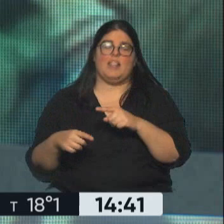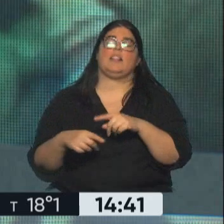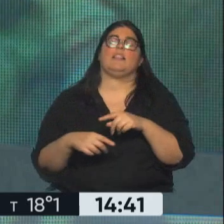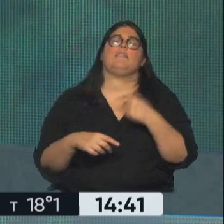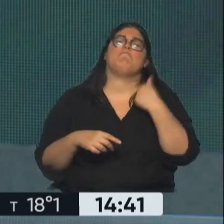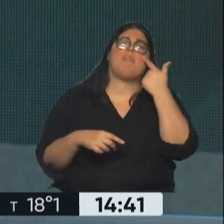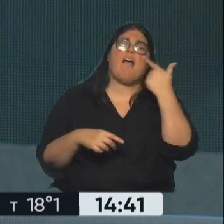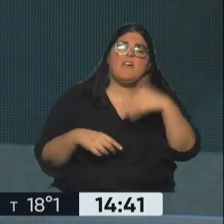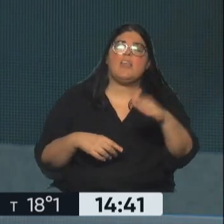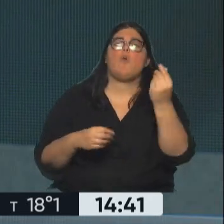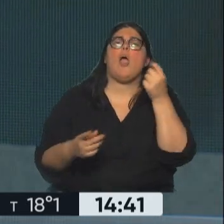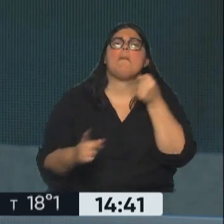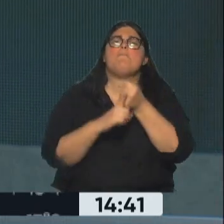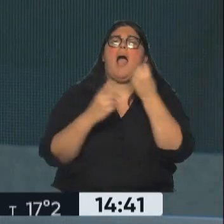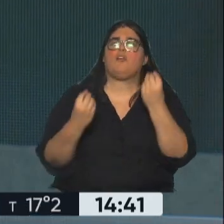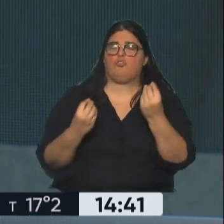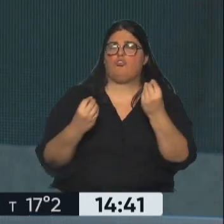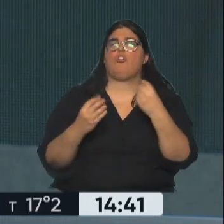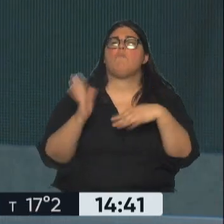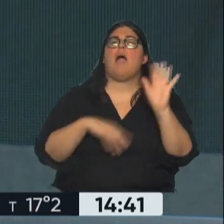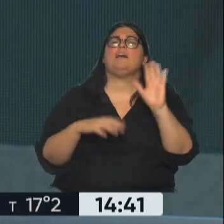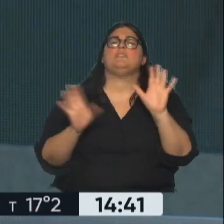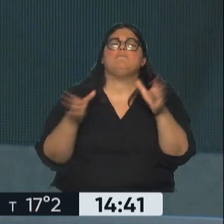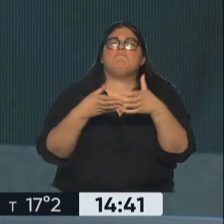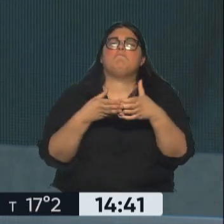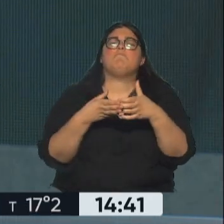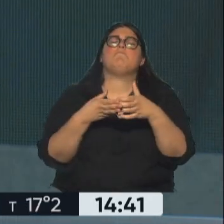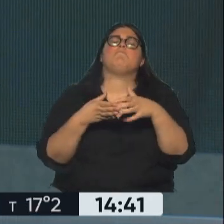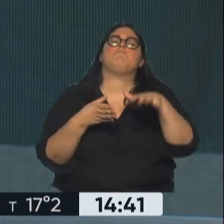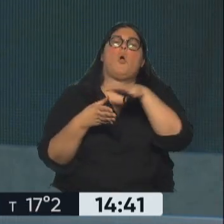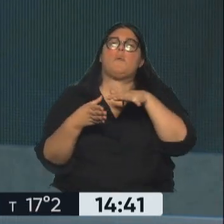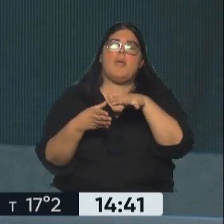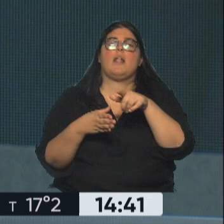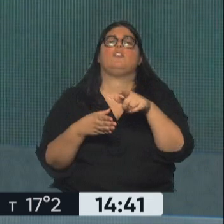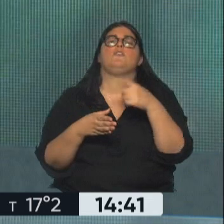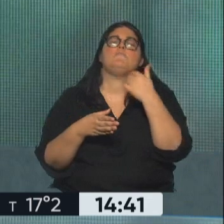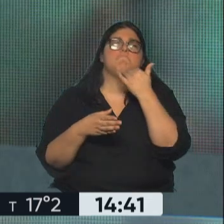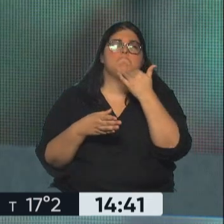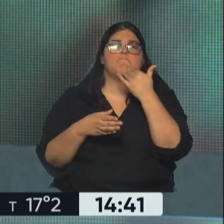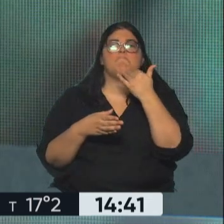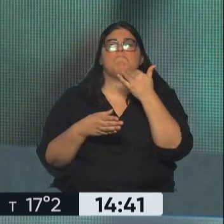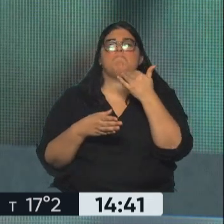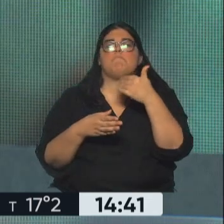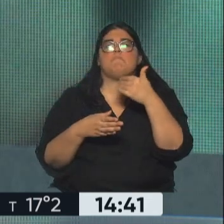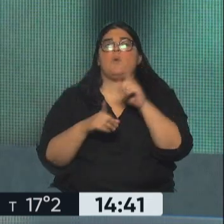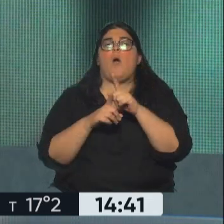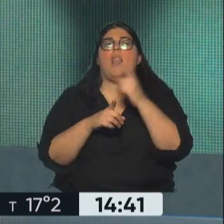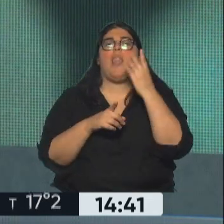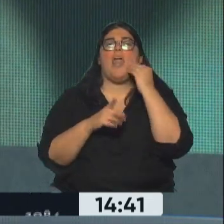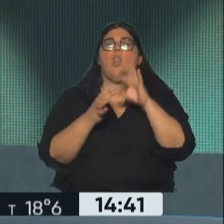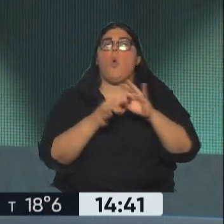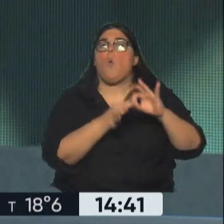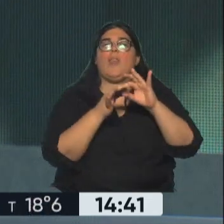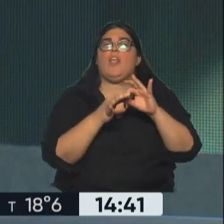en cómo, digo, estos movimientos quizás más republicanos. Me pregunto cuán lejos estamos de una discusión así en Reino Unido, ¿no? Inclusive